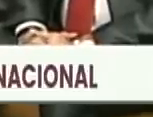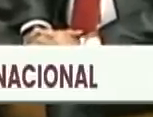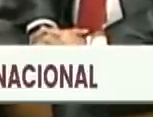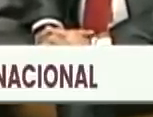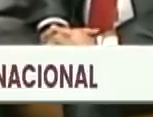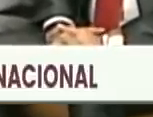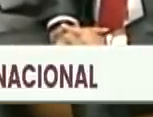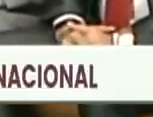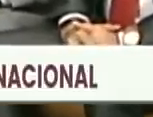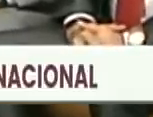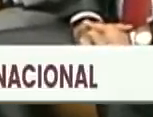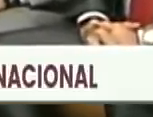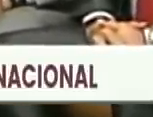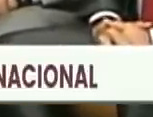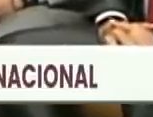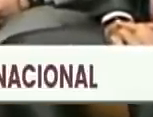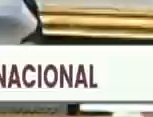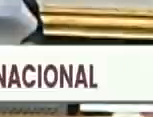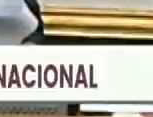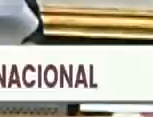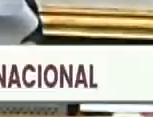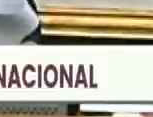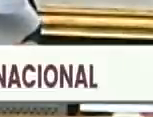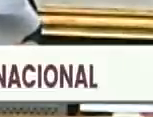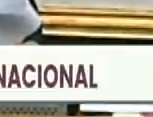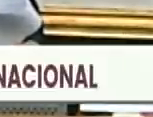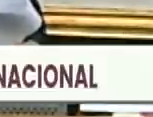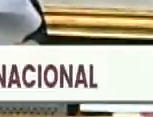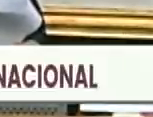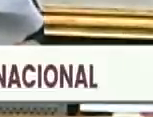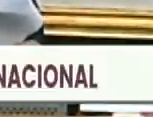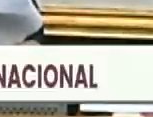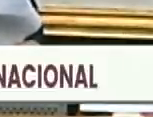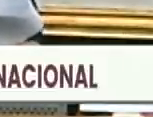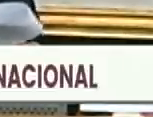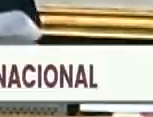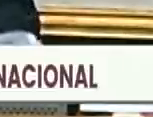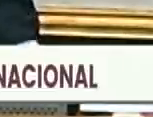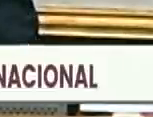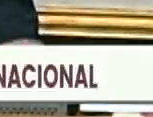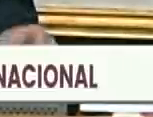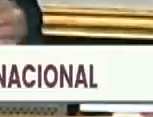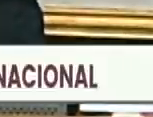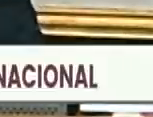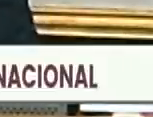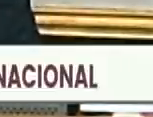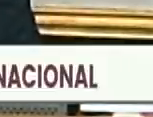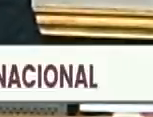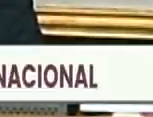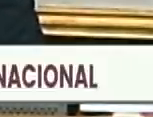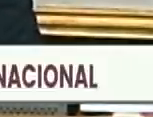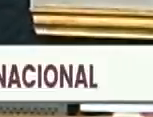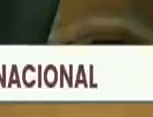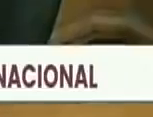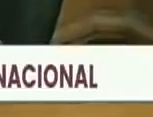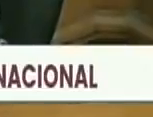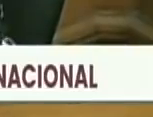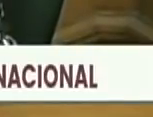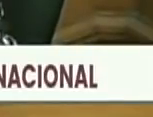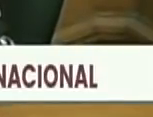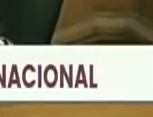Señora secretaria, si le hace por favor dar lectura al primer punto del orden del día de hoy. Derecho de palabra de